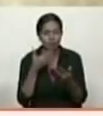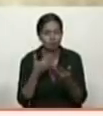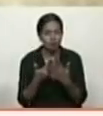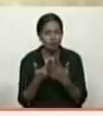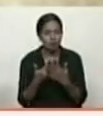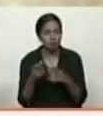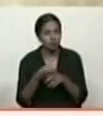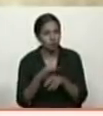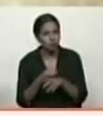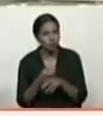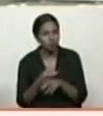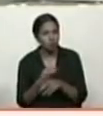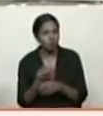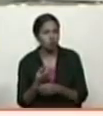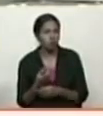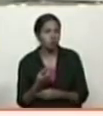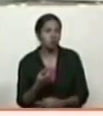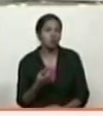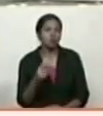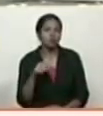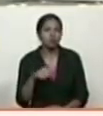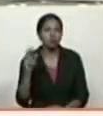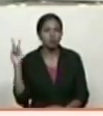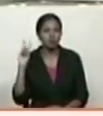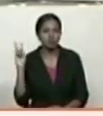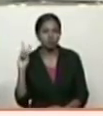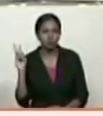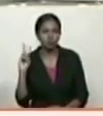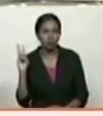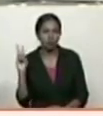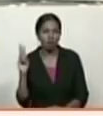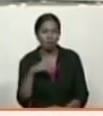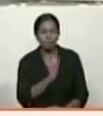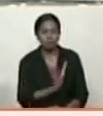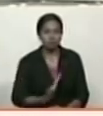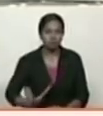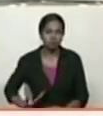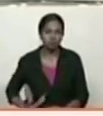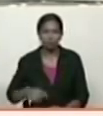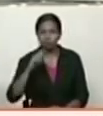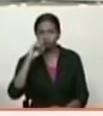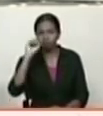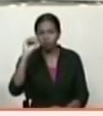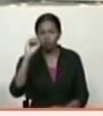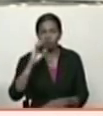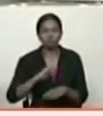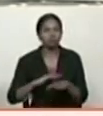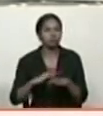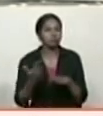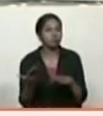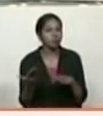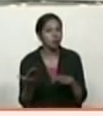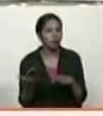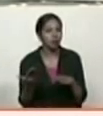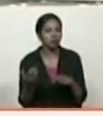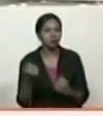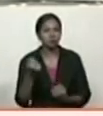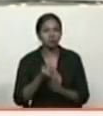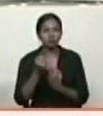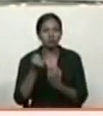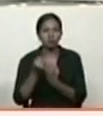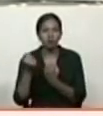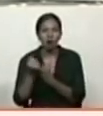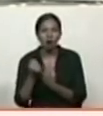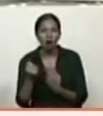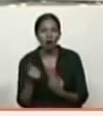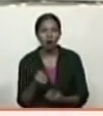del gobierno de la República Bolivariana de Venezuela, del presidente Nicolás Maduro, por tan firme apoyo de la